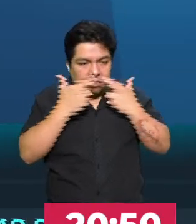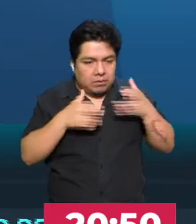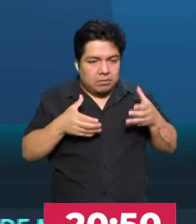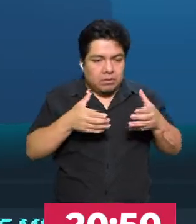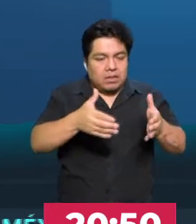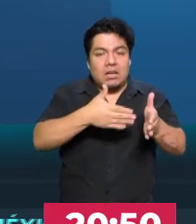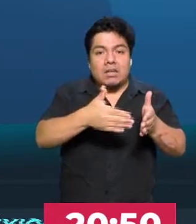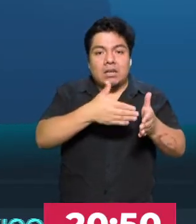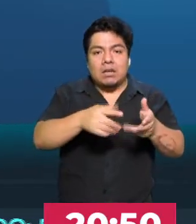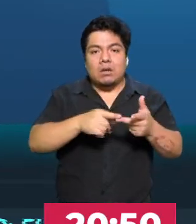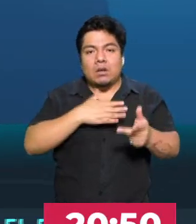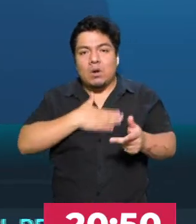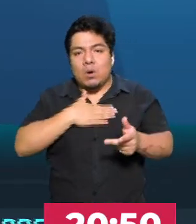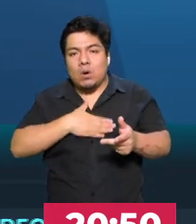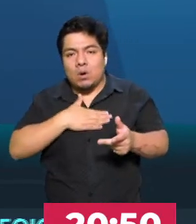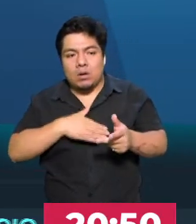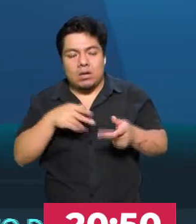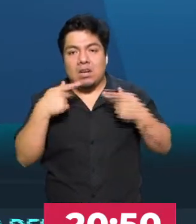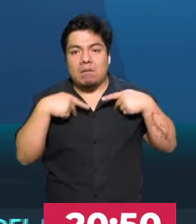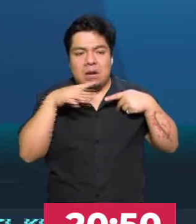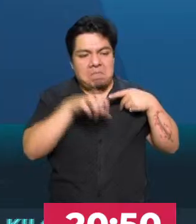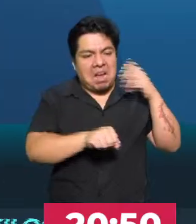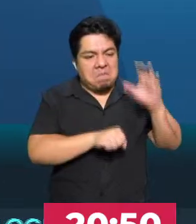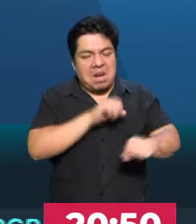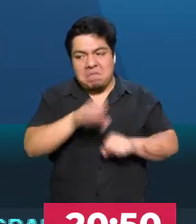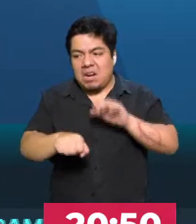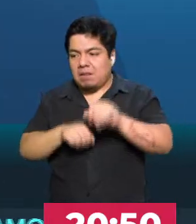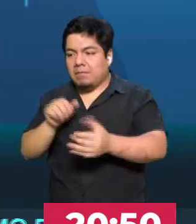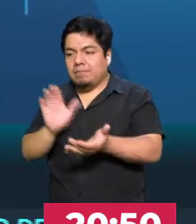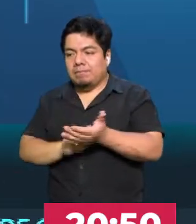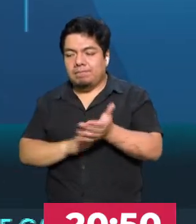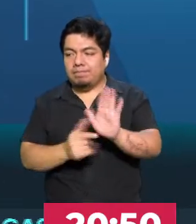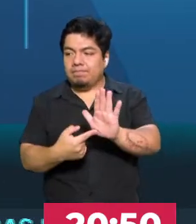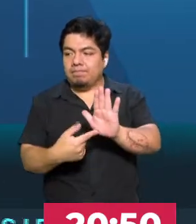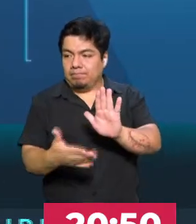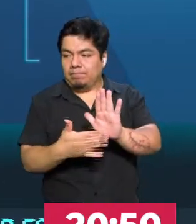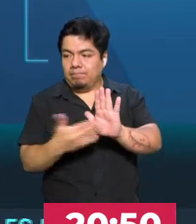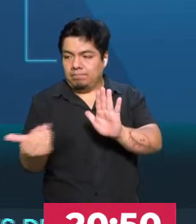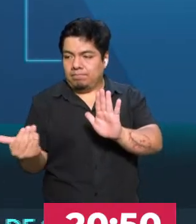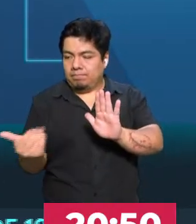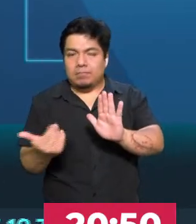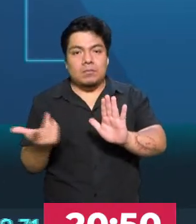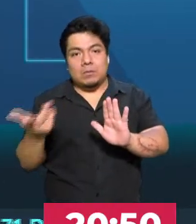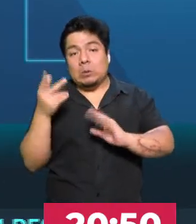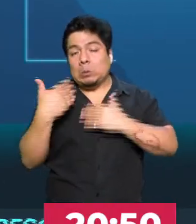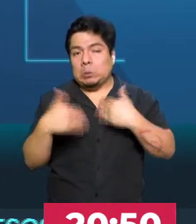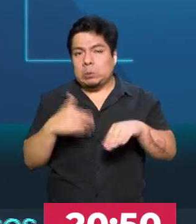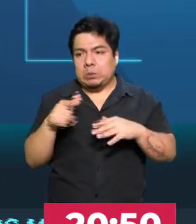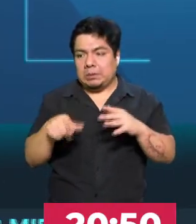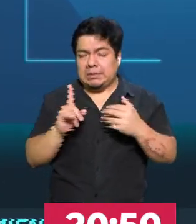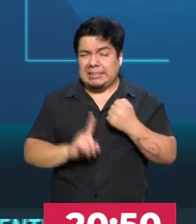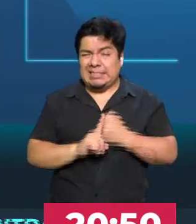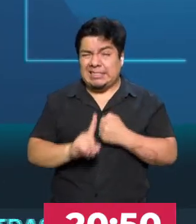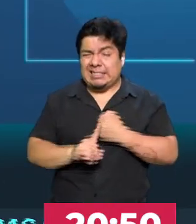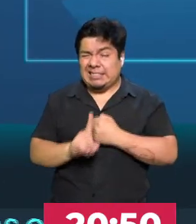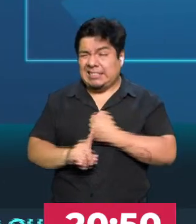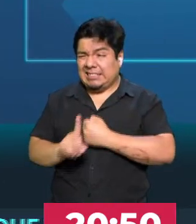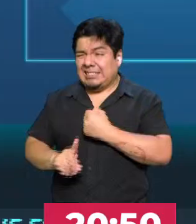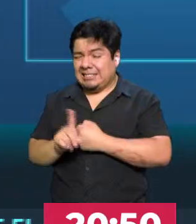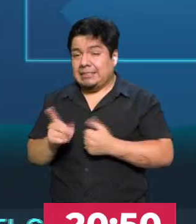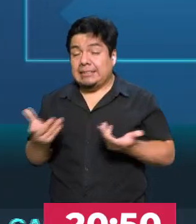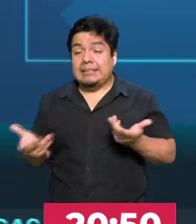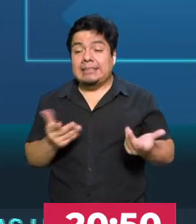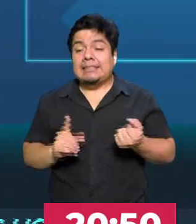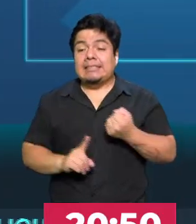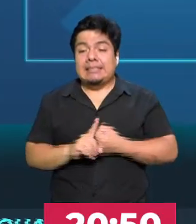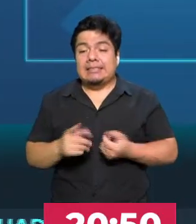cocinas, en los baños y empiezan a arrestar a gente, les piden sus papeles, en fin, se está empezando a complicar y está empezando a crearse